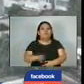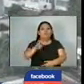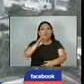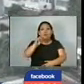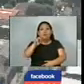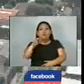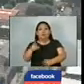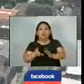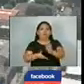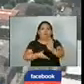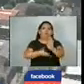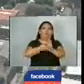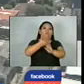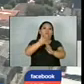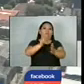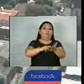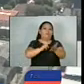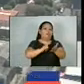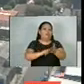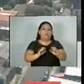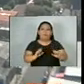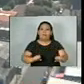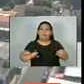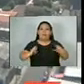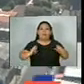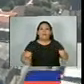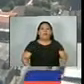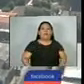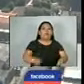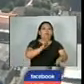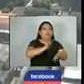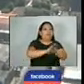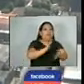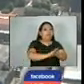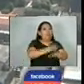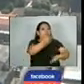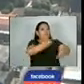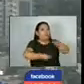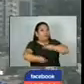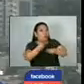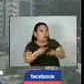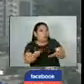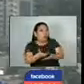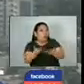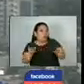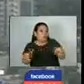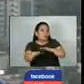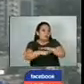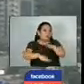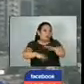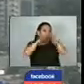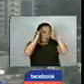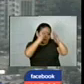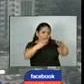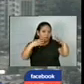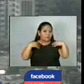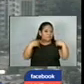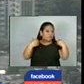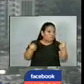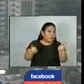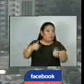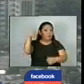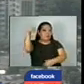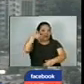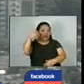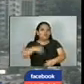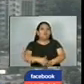El aumento de la deuda pública socava la capacidad de los gobiernos para invertir en servicios básicos, esto como la atención sanitaria y